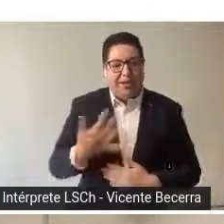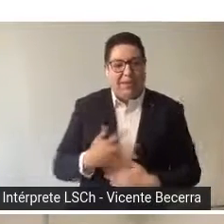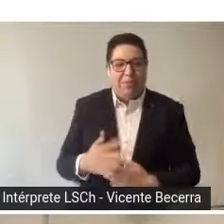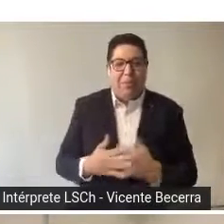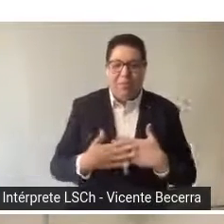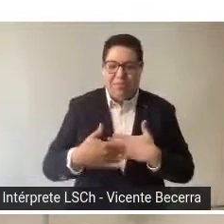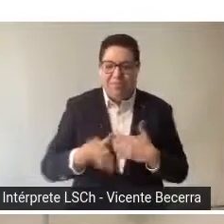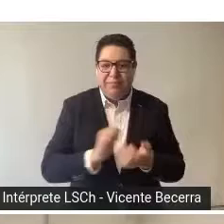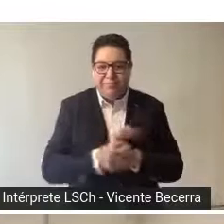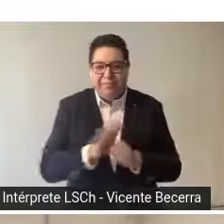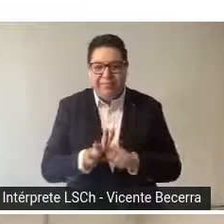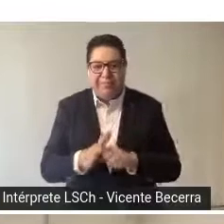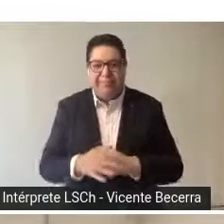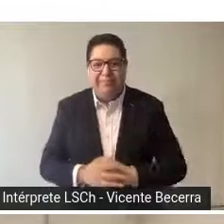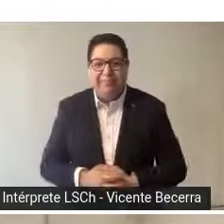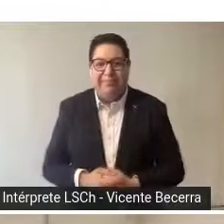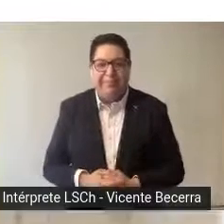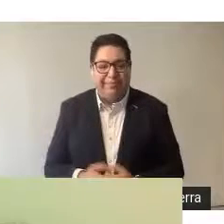pandemia. Eso.